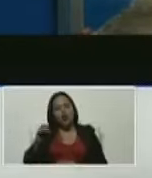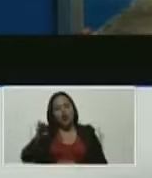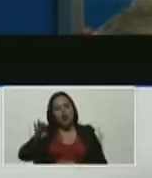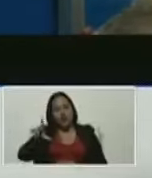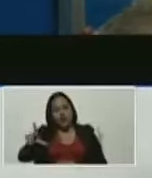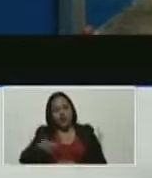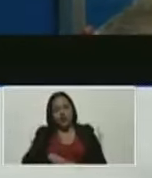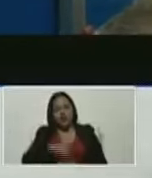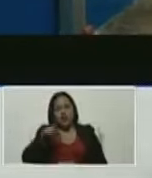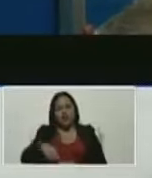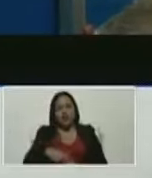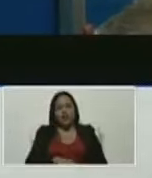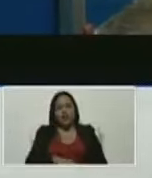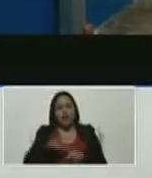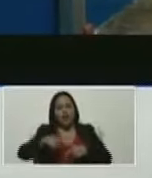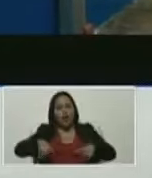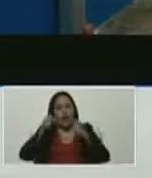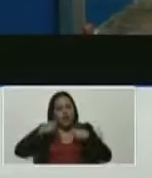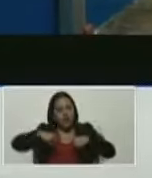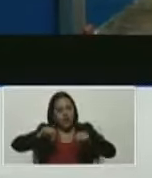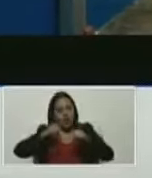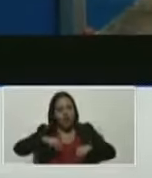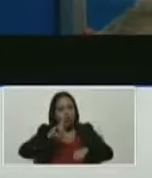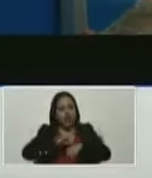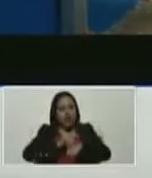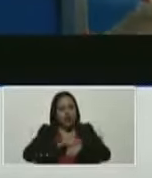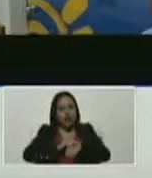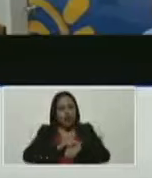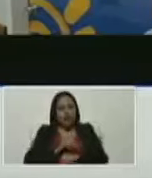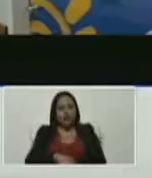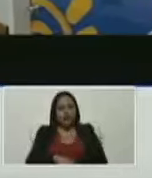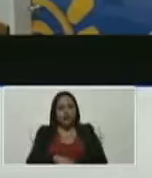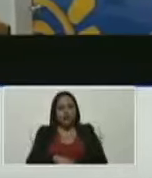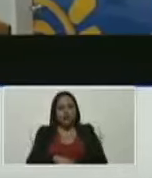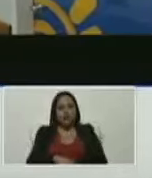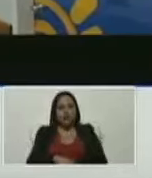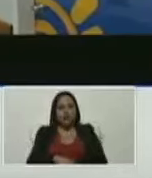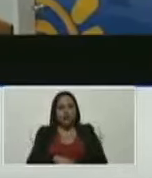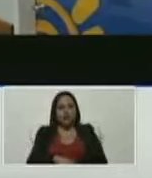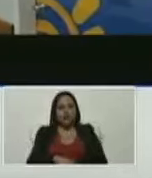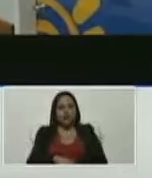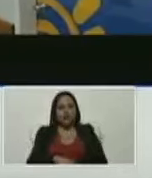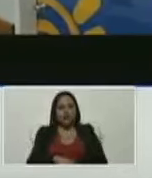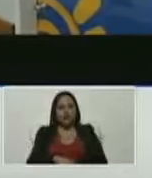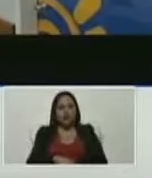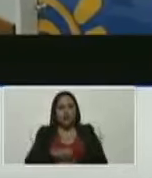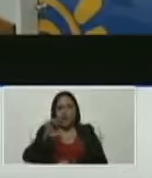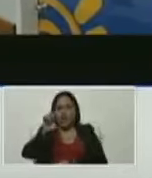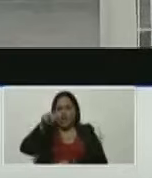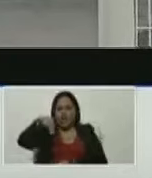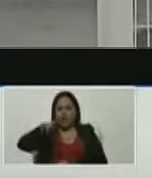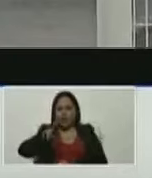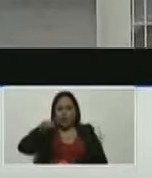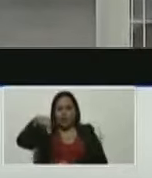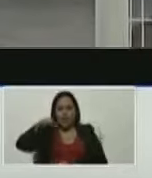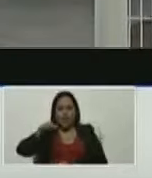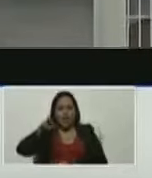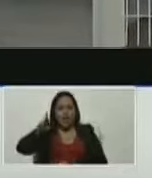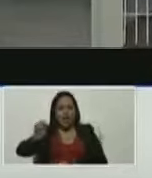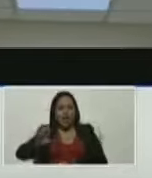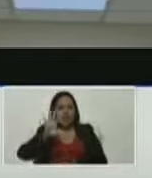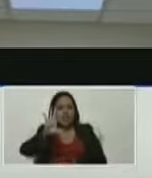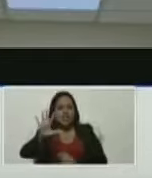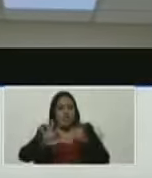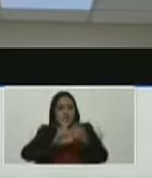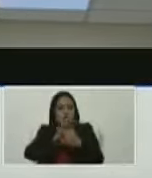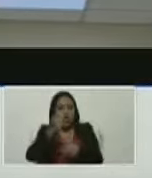Centro de Rehabilitación Doctor Carlos Fracachán en Unare. 5 obras de los